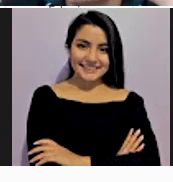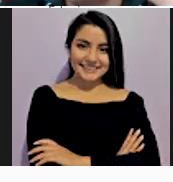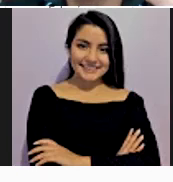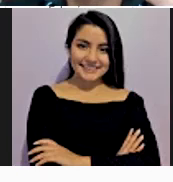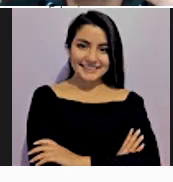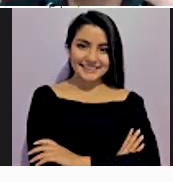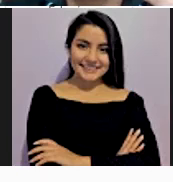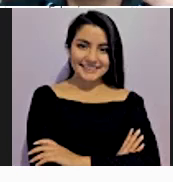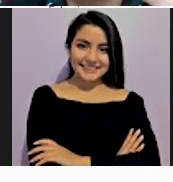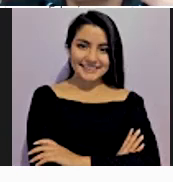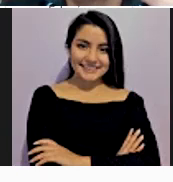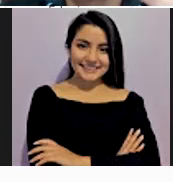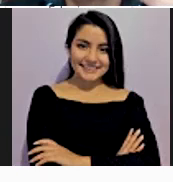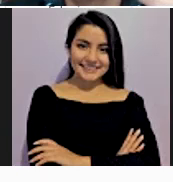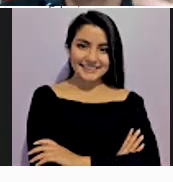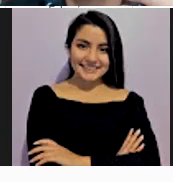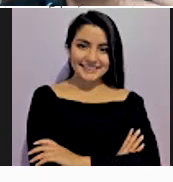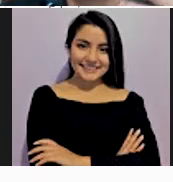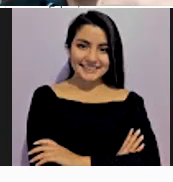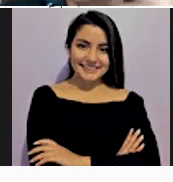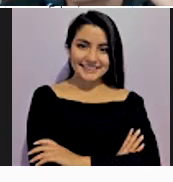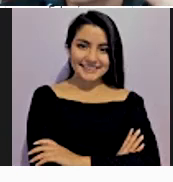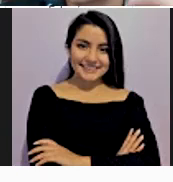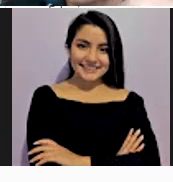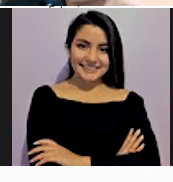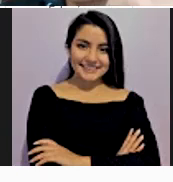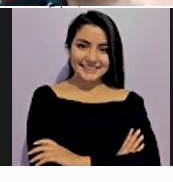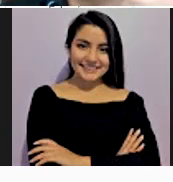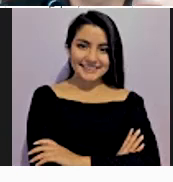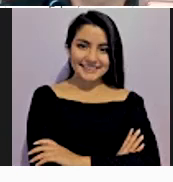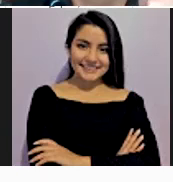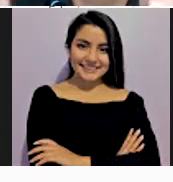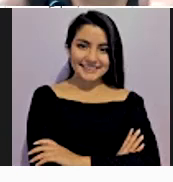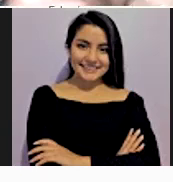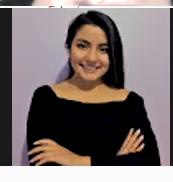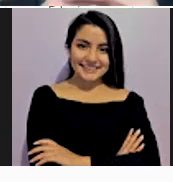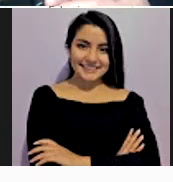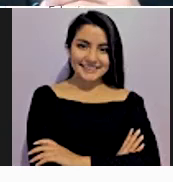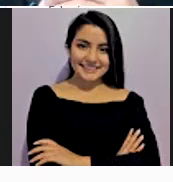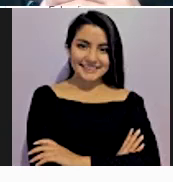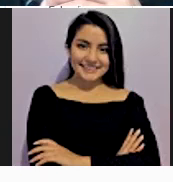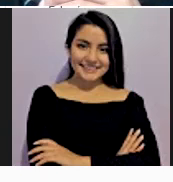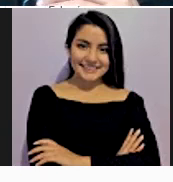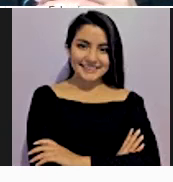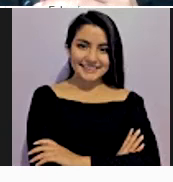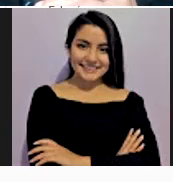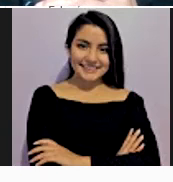metodologías aplico para transponer los caudales de acá? Y le digo, de pronto, hay dos metodologías. ¿Cuáles son? Dígame unita de